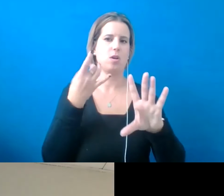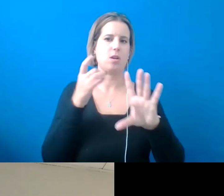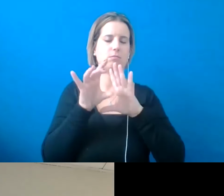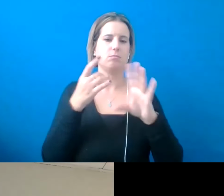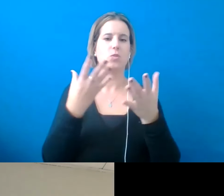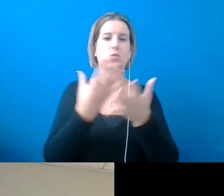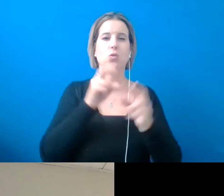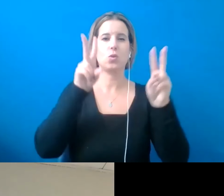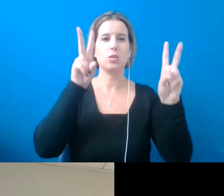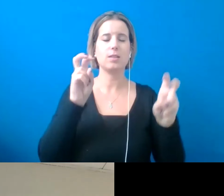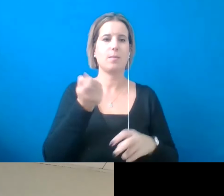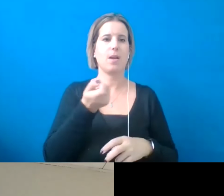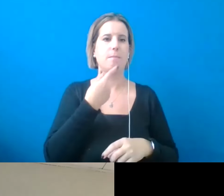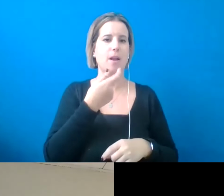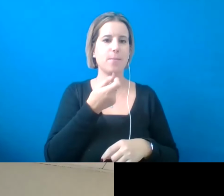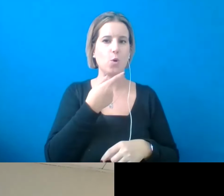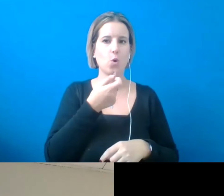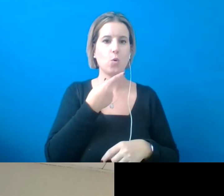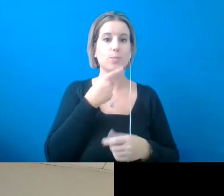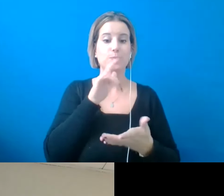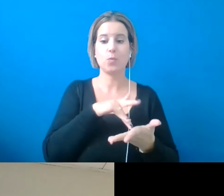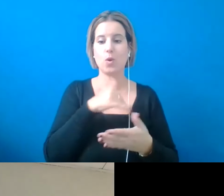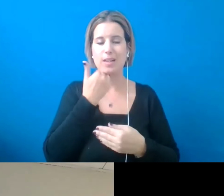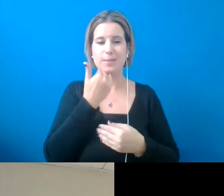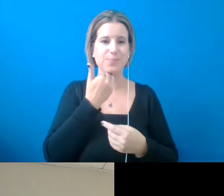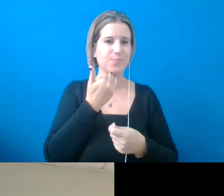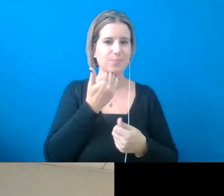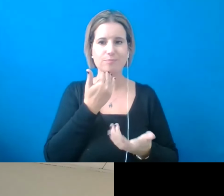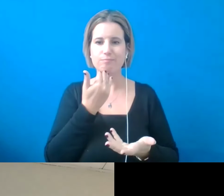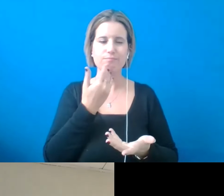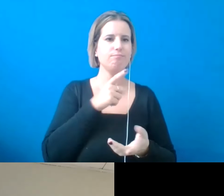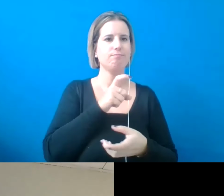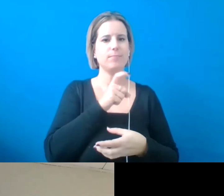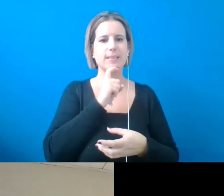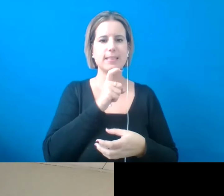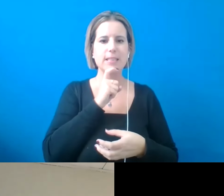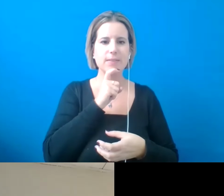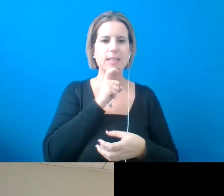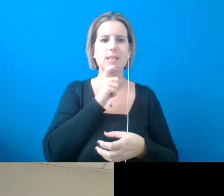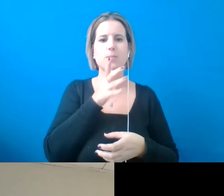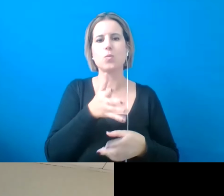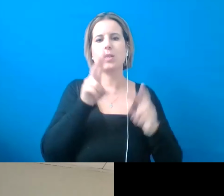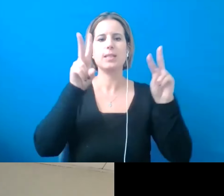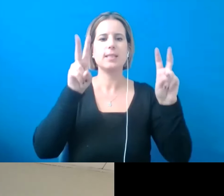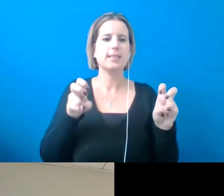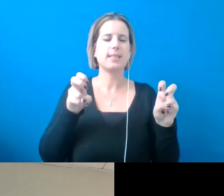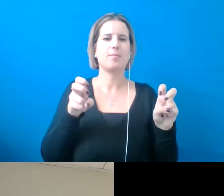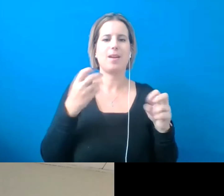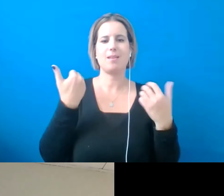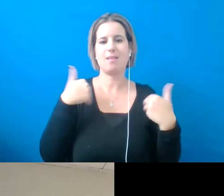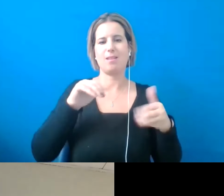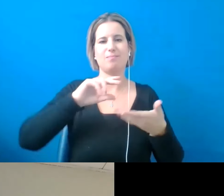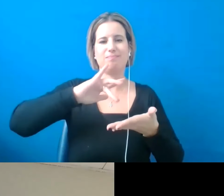tratamientos farmacológicos cuando surge alguna dificultad o por el tema de si le ha terminado la